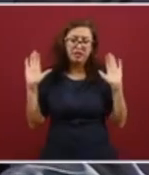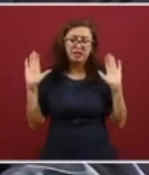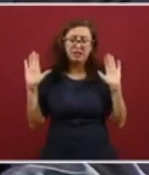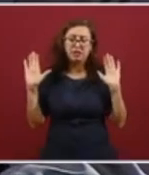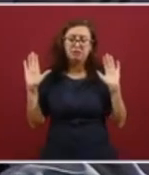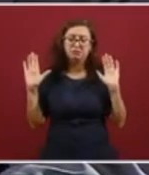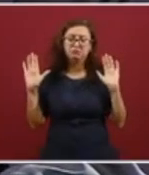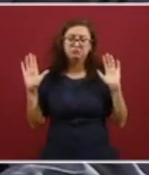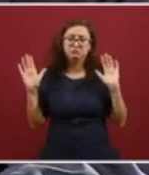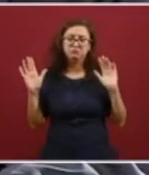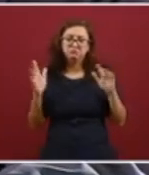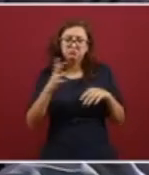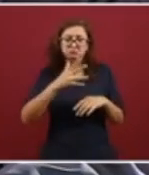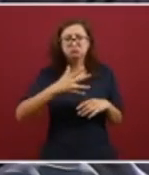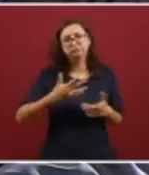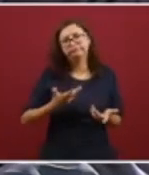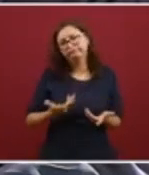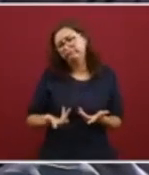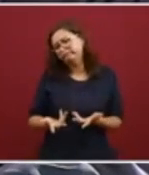otra